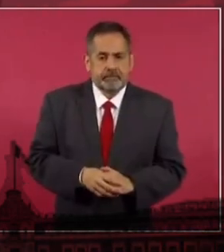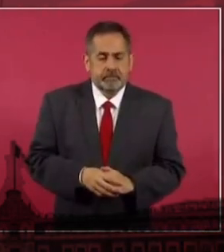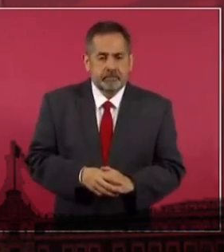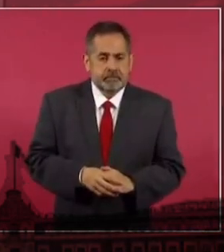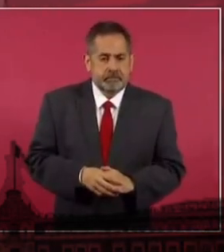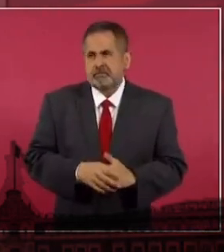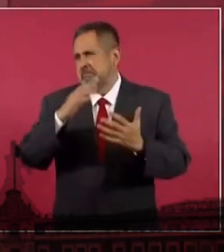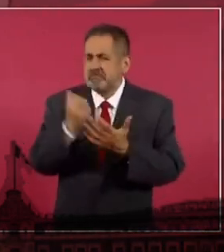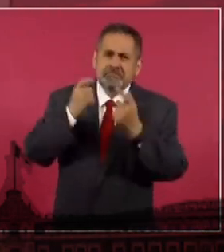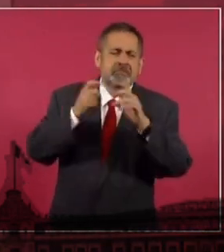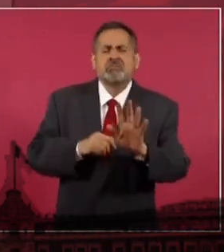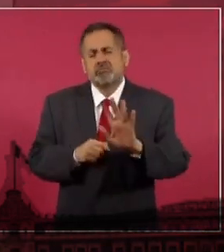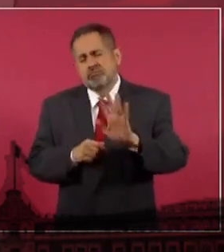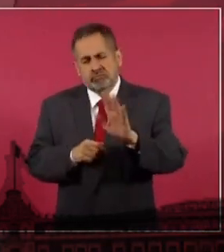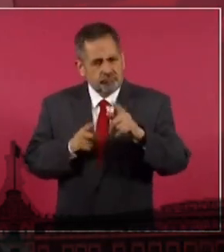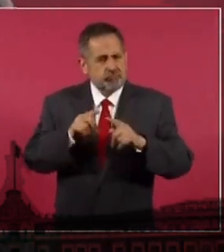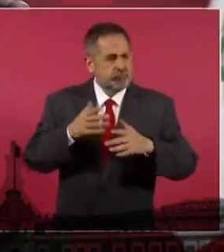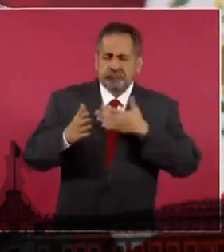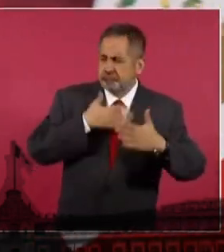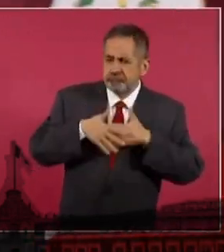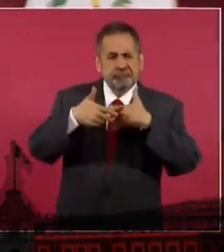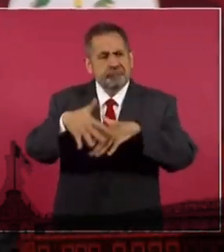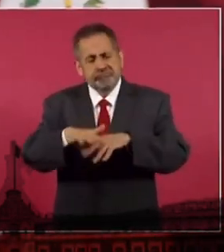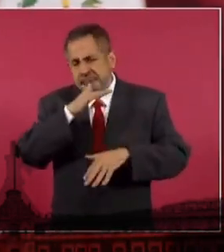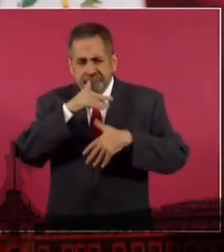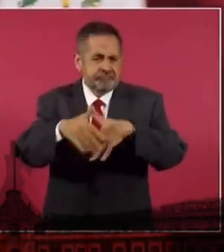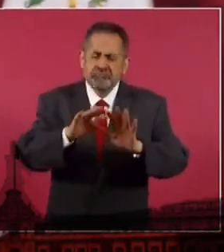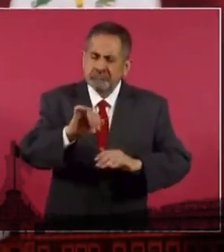no diría triunfal, pero sí